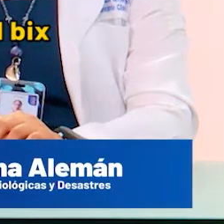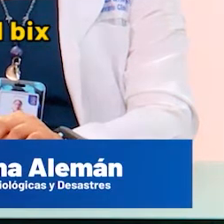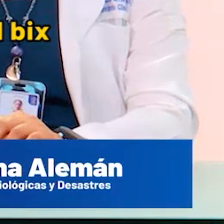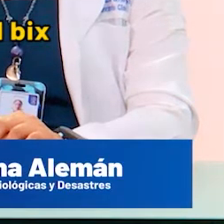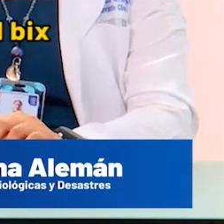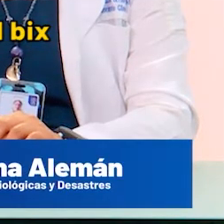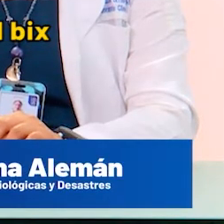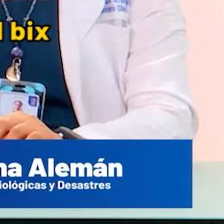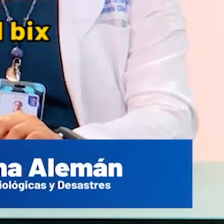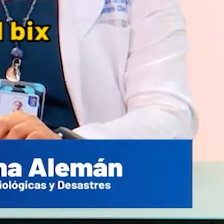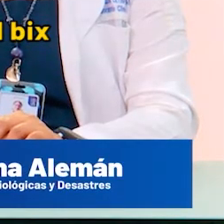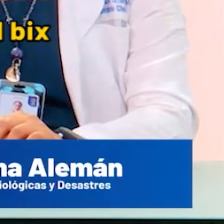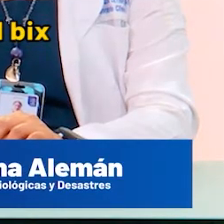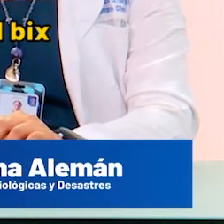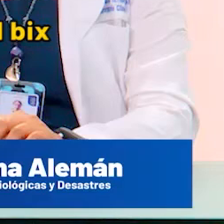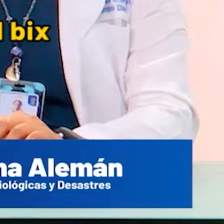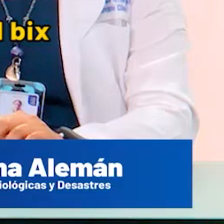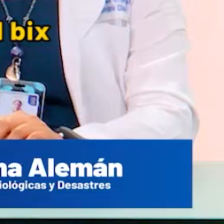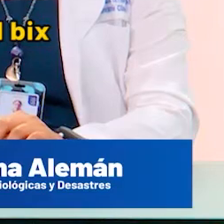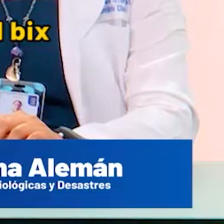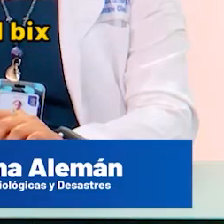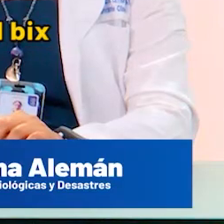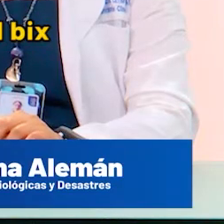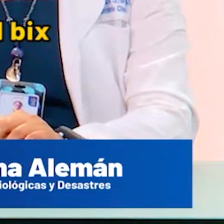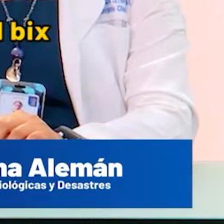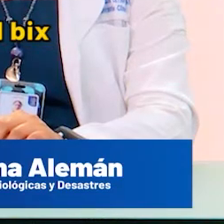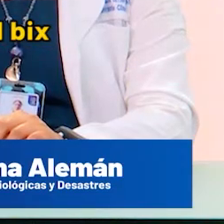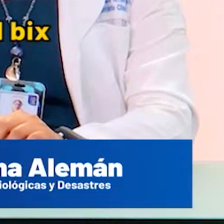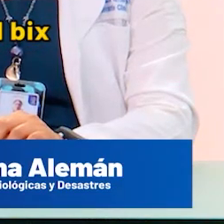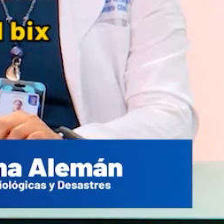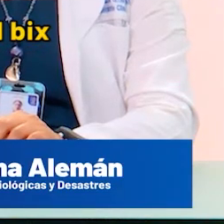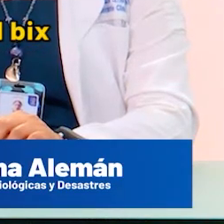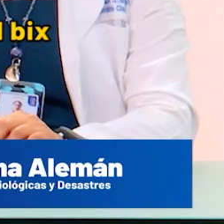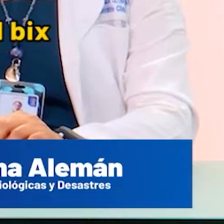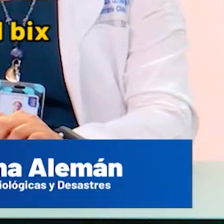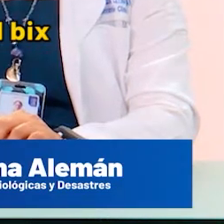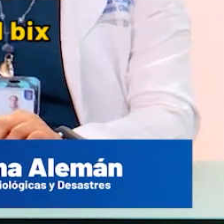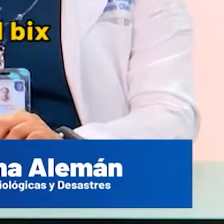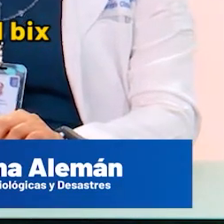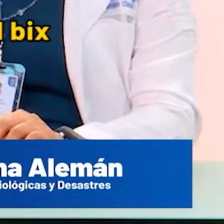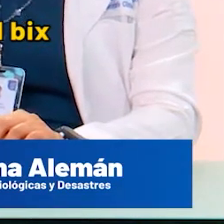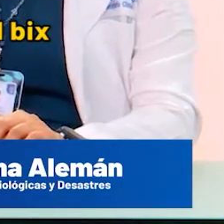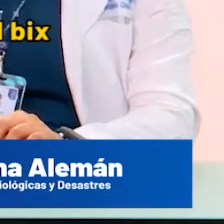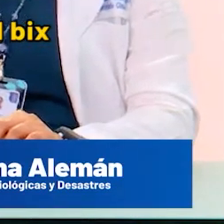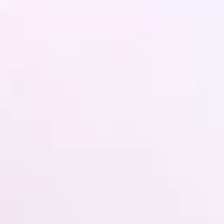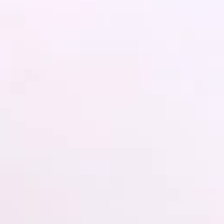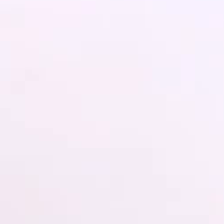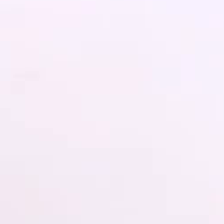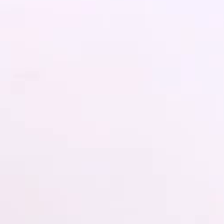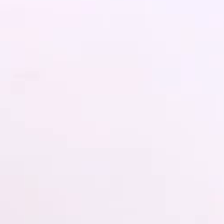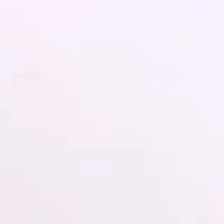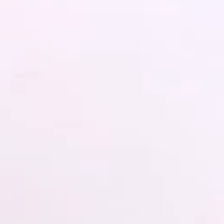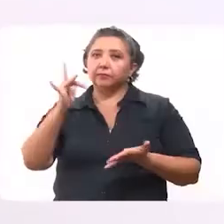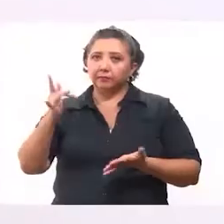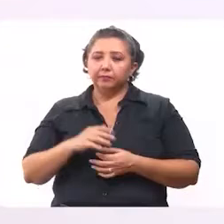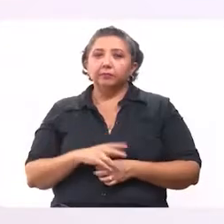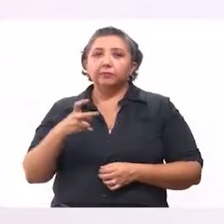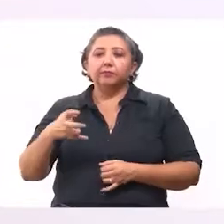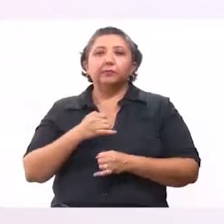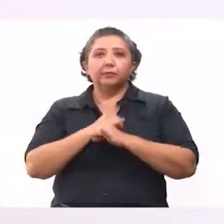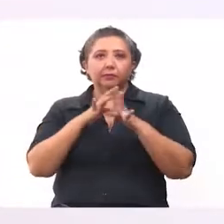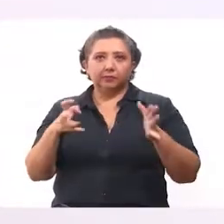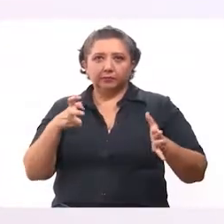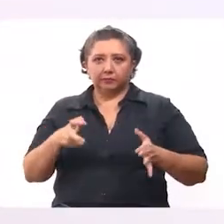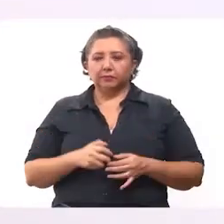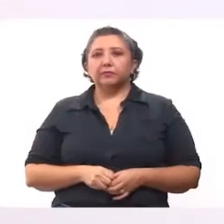Buenas tardes. A continuación, les presentaremos el parte médico relacionado con el COVID-19. Adelante, Química. Gracias, doctor. Este es el